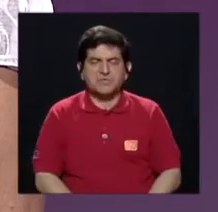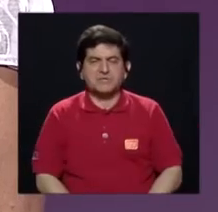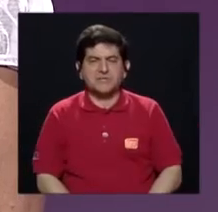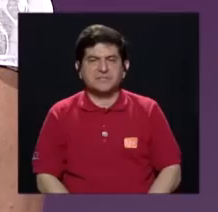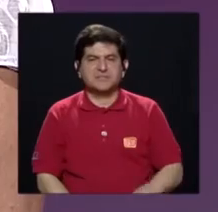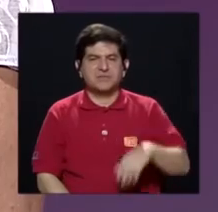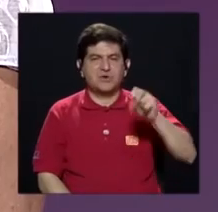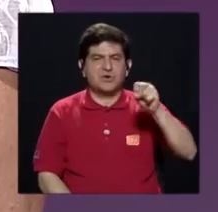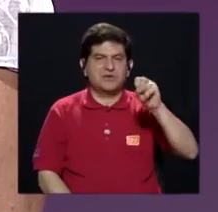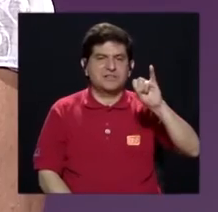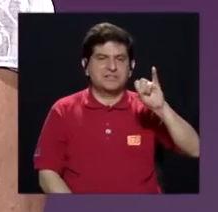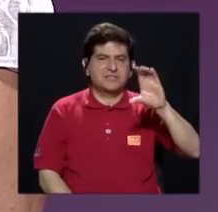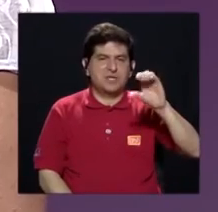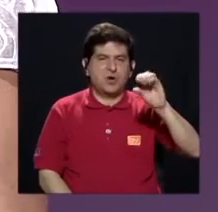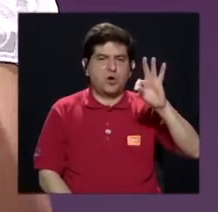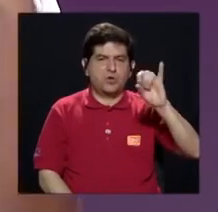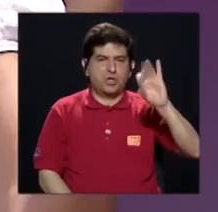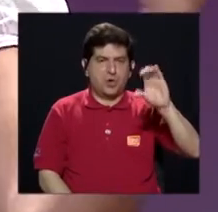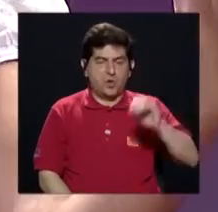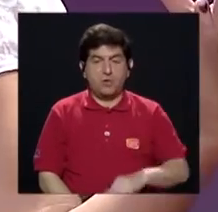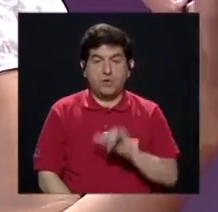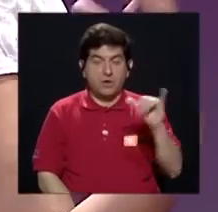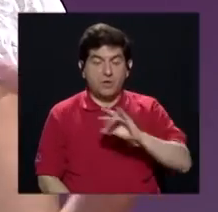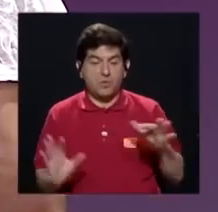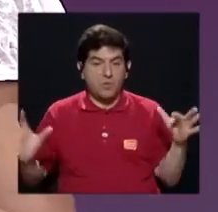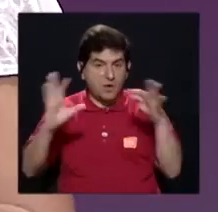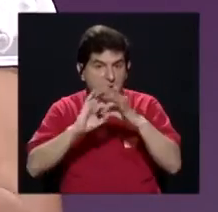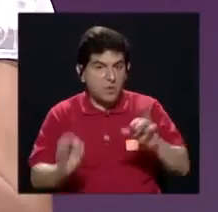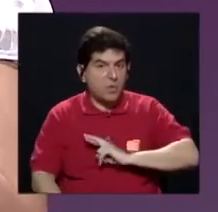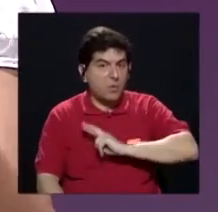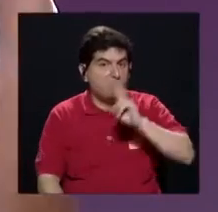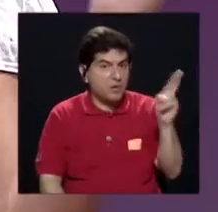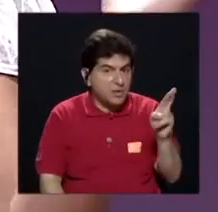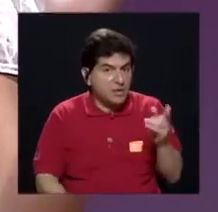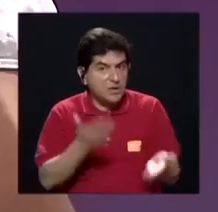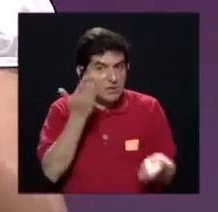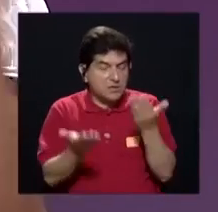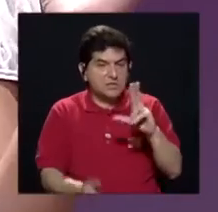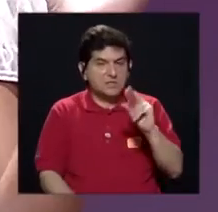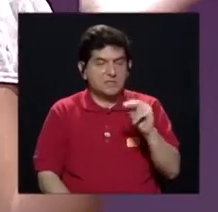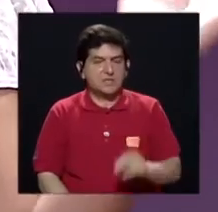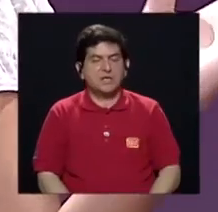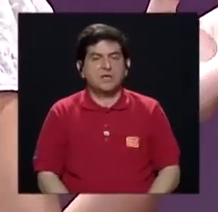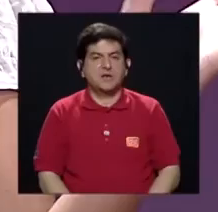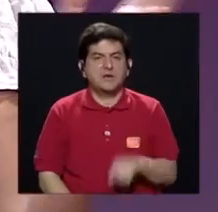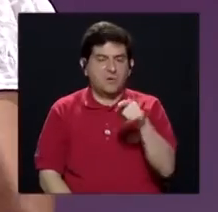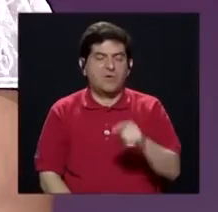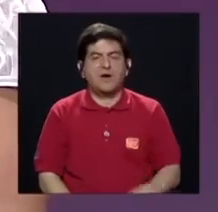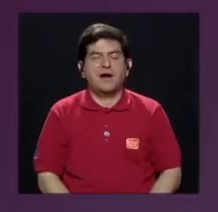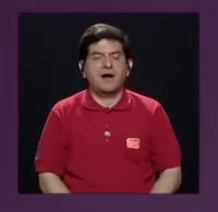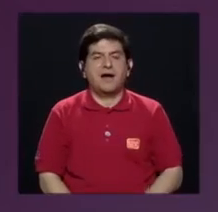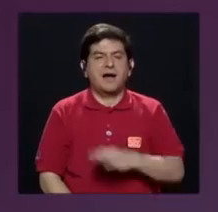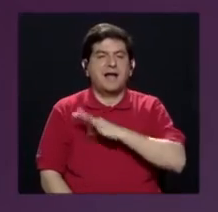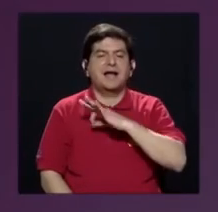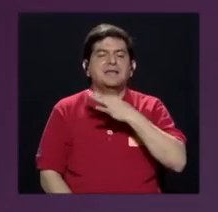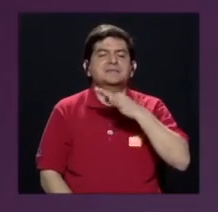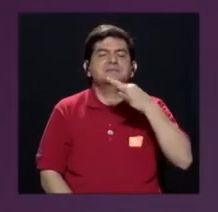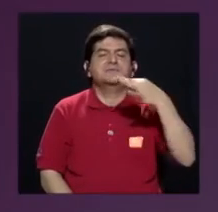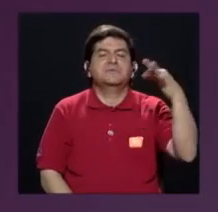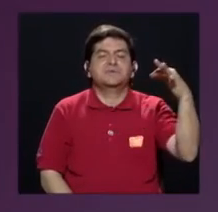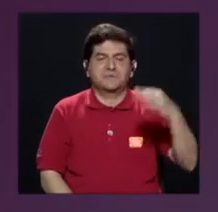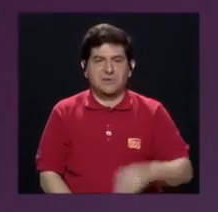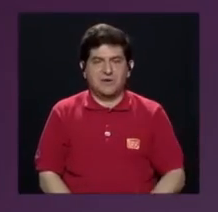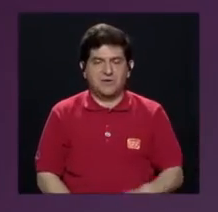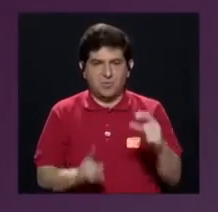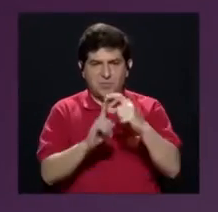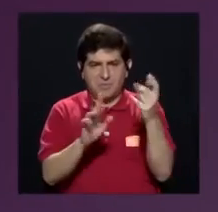tal vez se asociaba un poco como a la religión y no a la palabra integral que es espiritual.